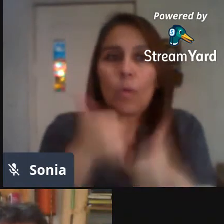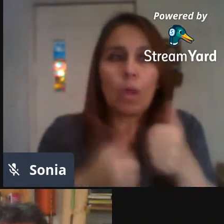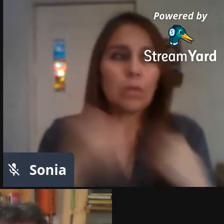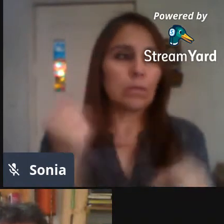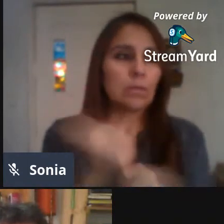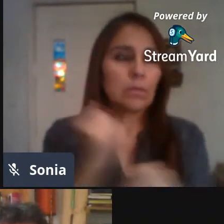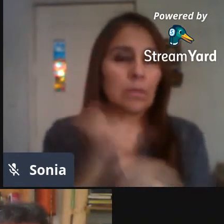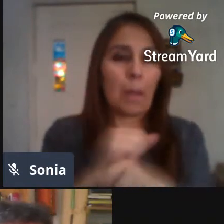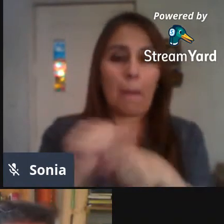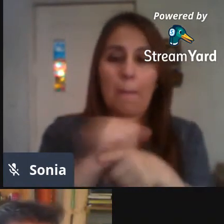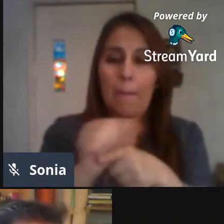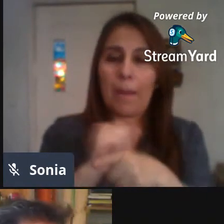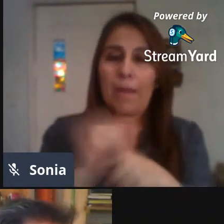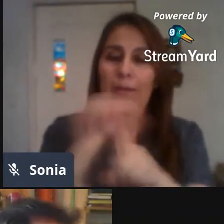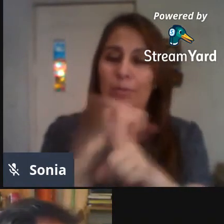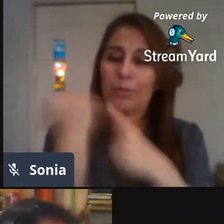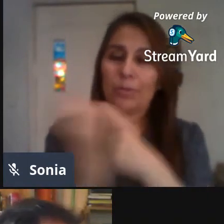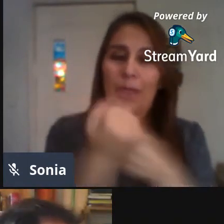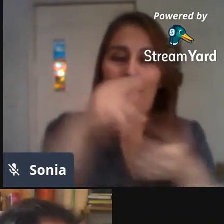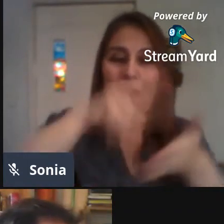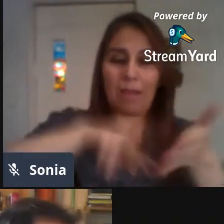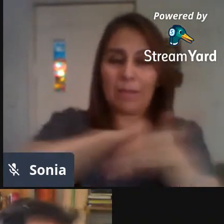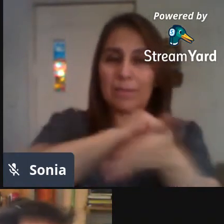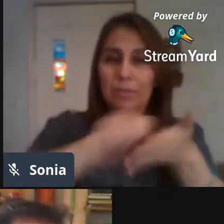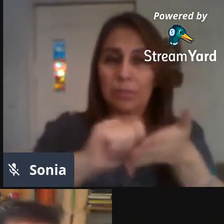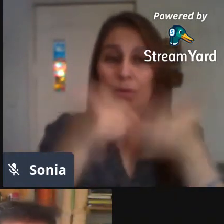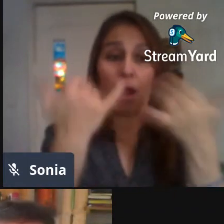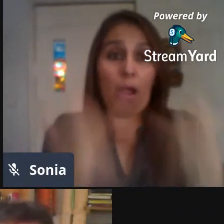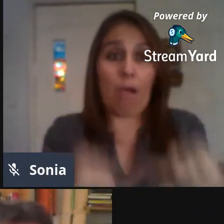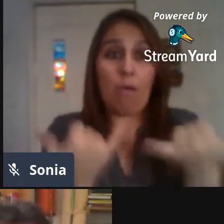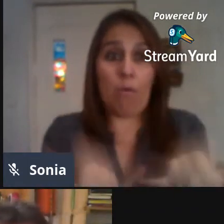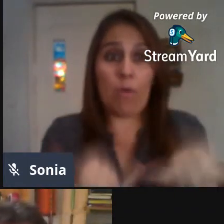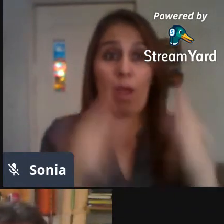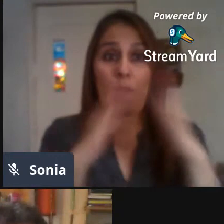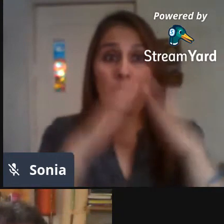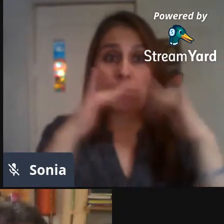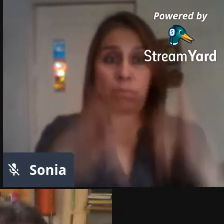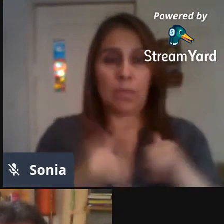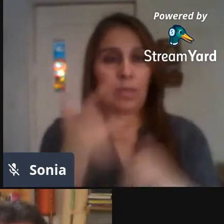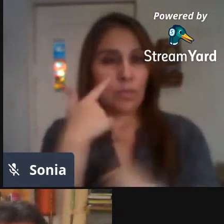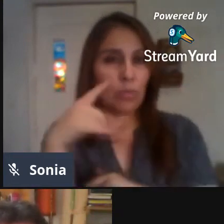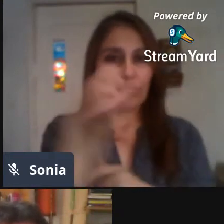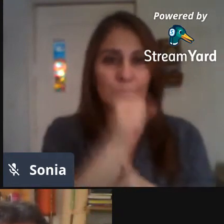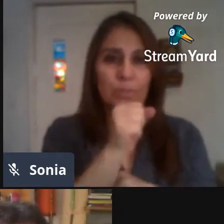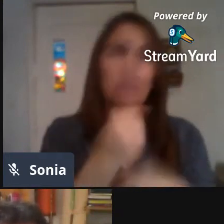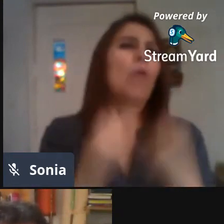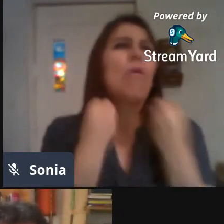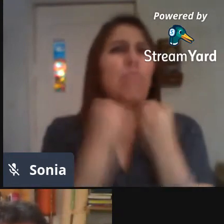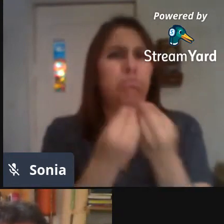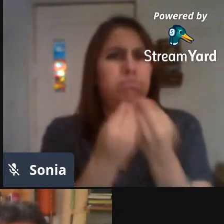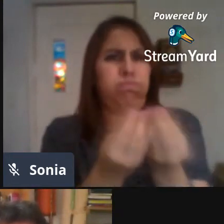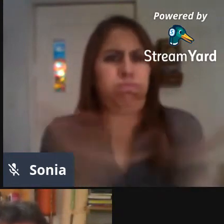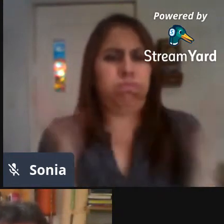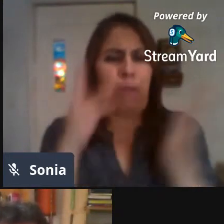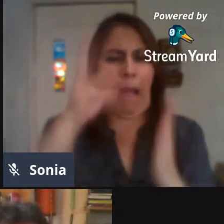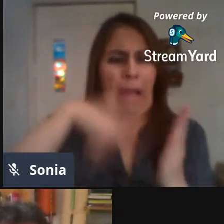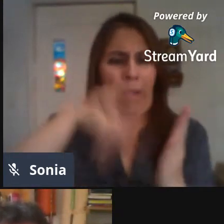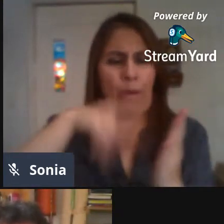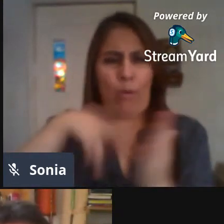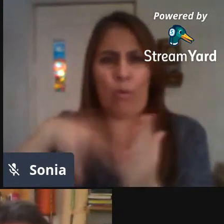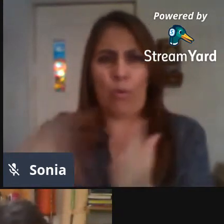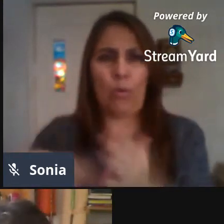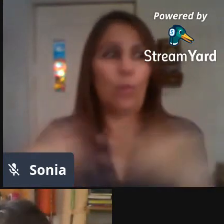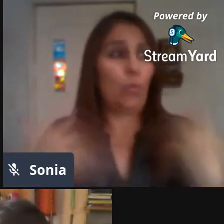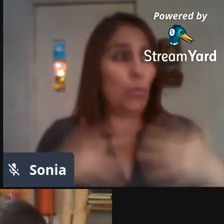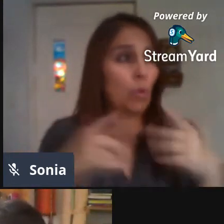la escritura en este tiempo y es que veo mucha actividad de lectura de lectura en voz alta